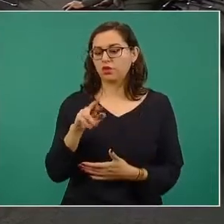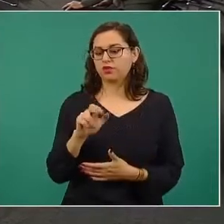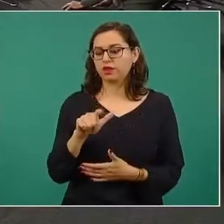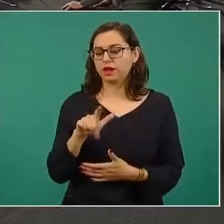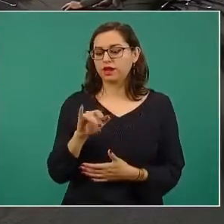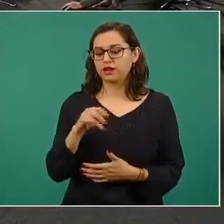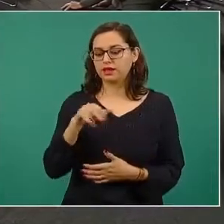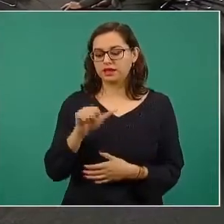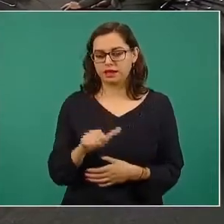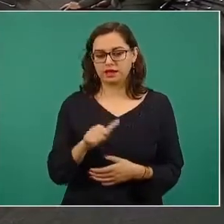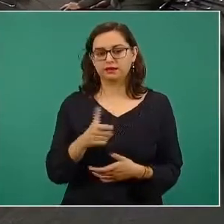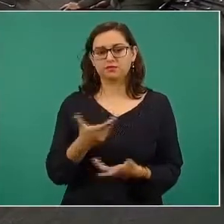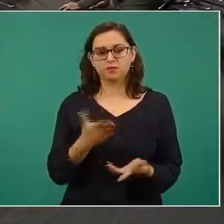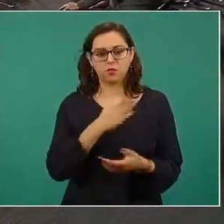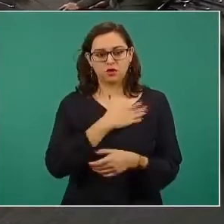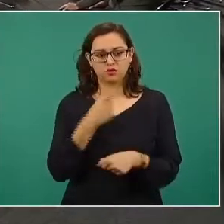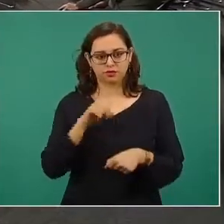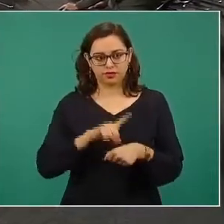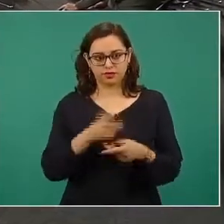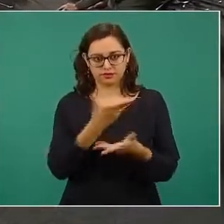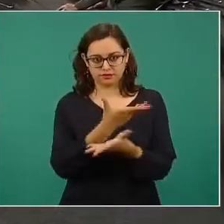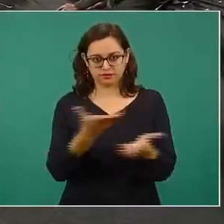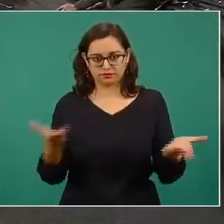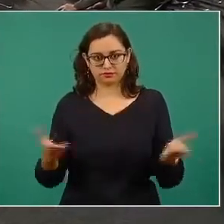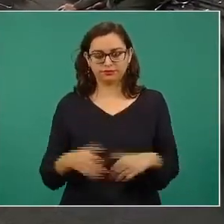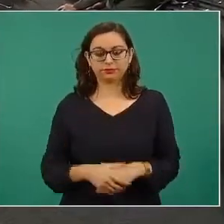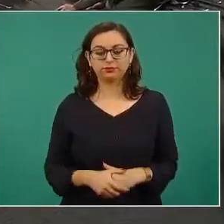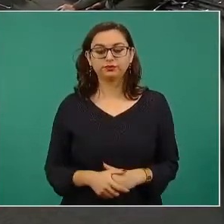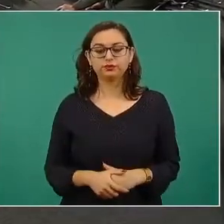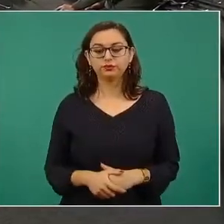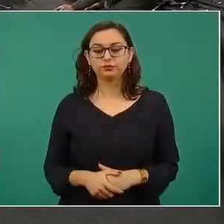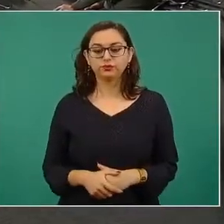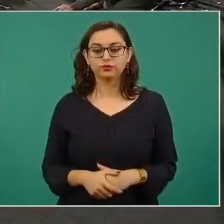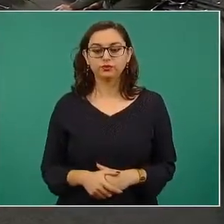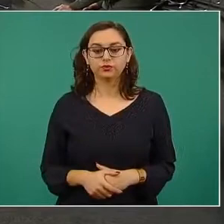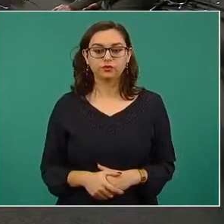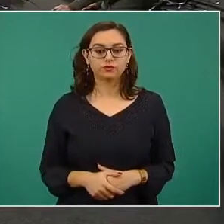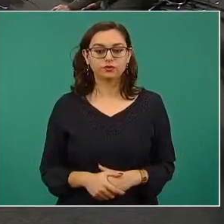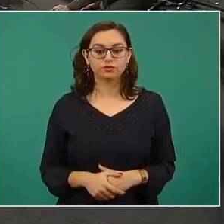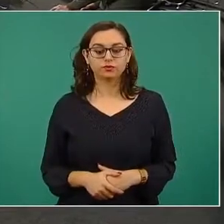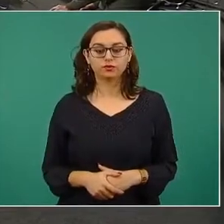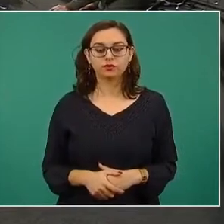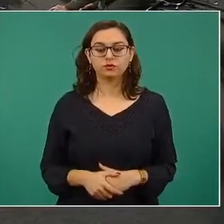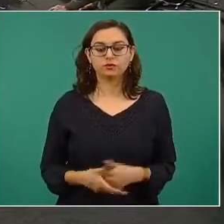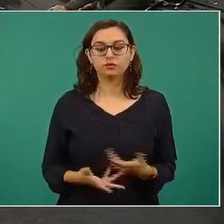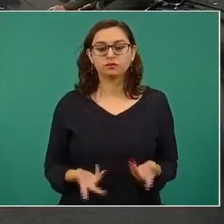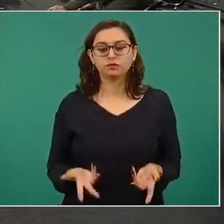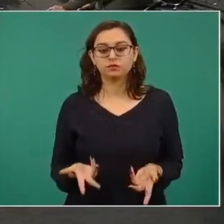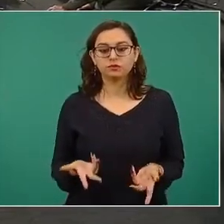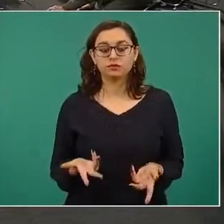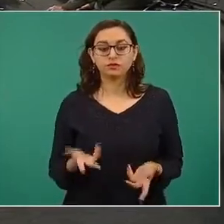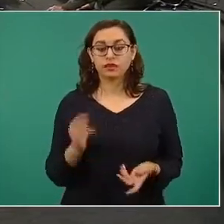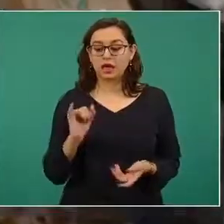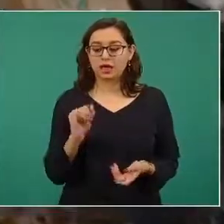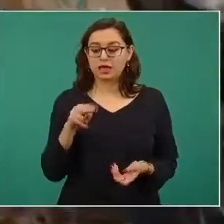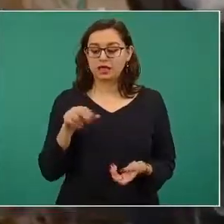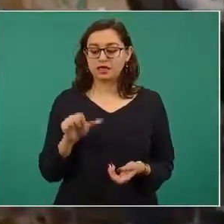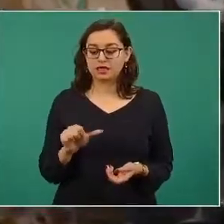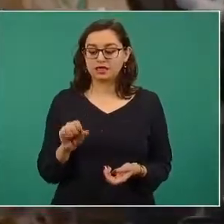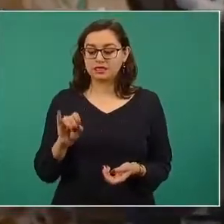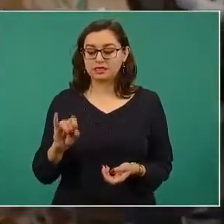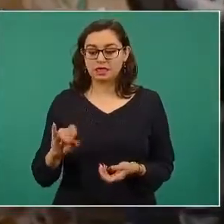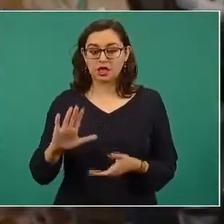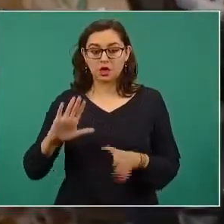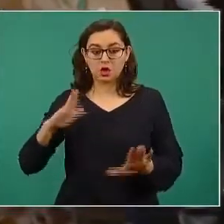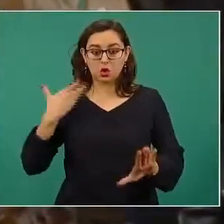hemos seguido investigando esta averiguación que abrió el INAI en su contra. Bueno, el INAI dice